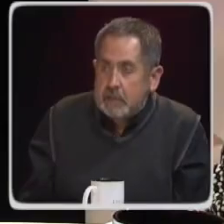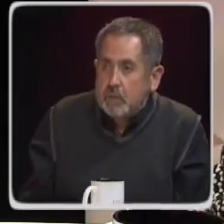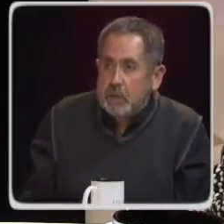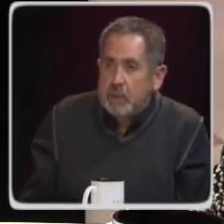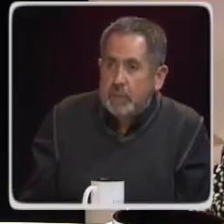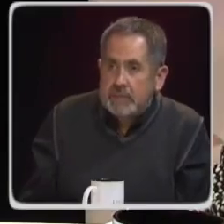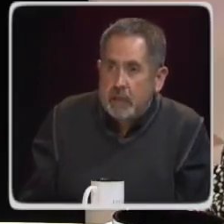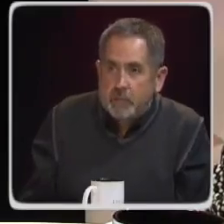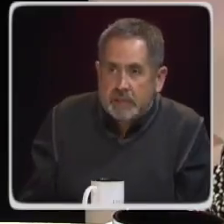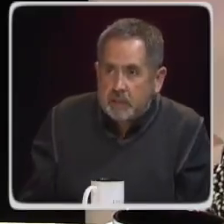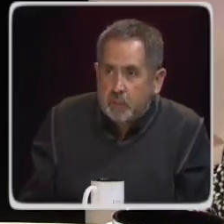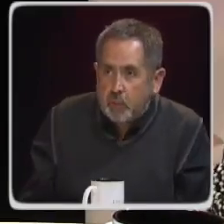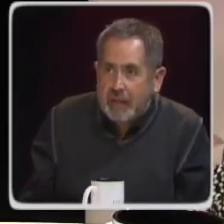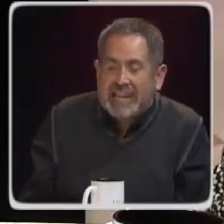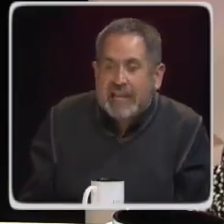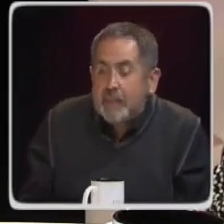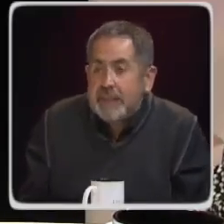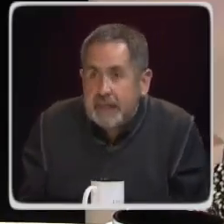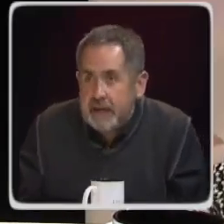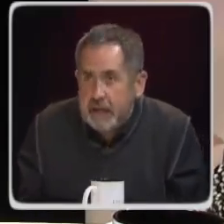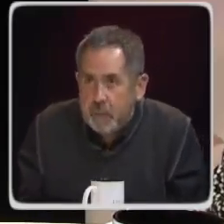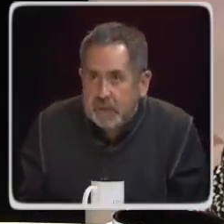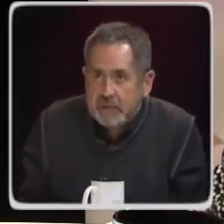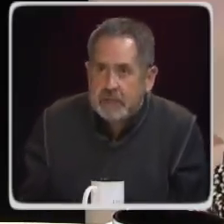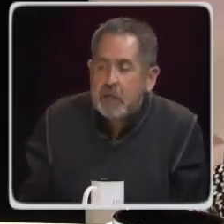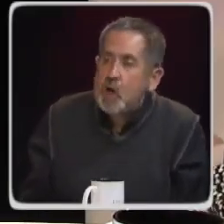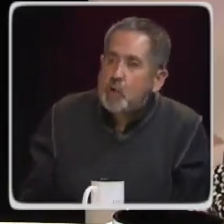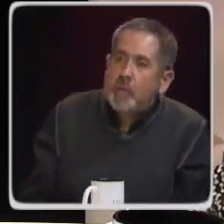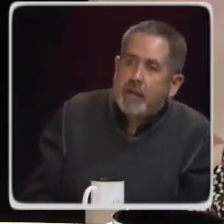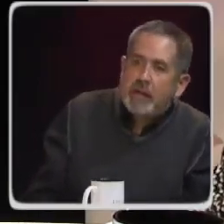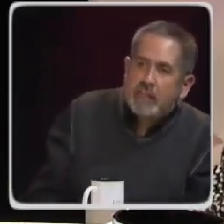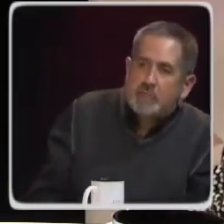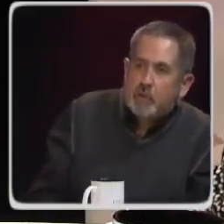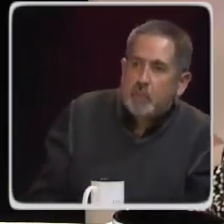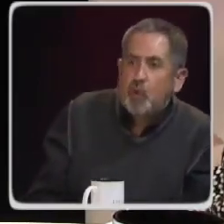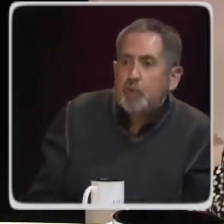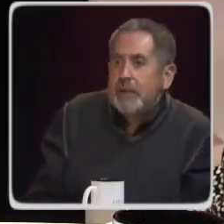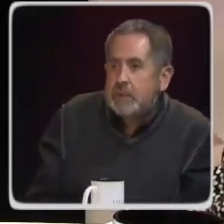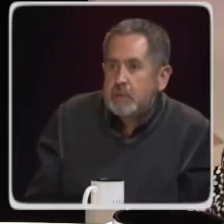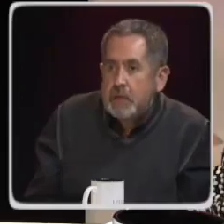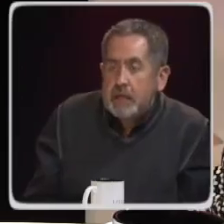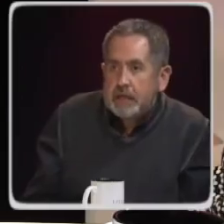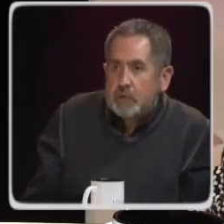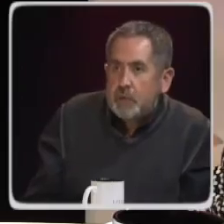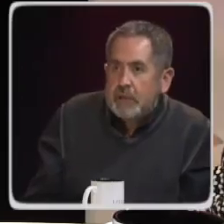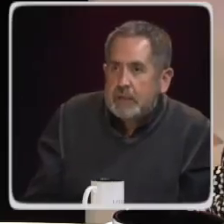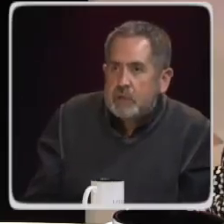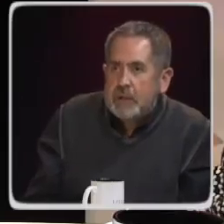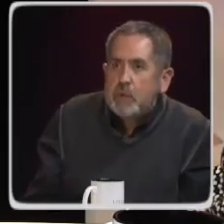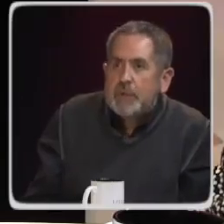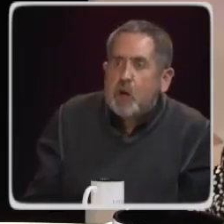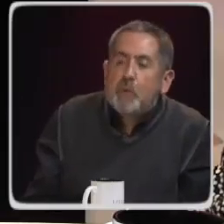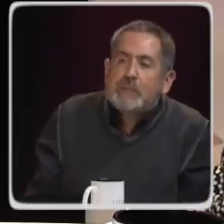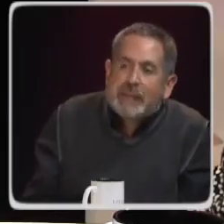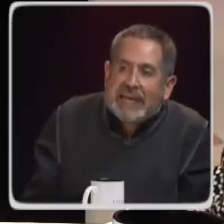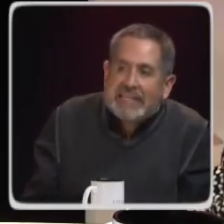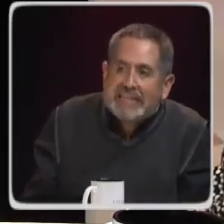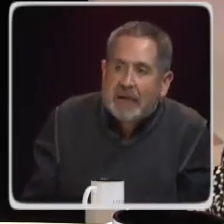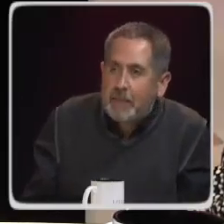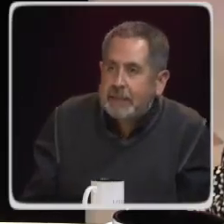no. O piensan que es otro idioma como el inglés. No. La primera lengua, nuestra lengua, es la lengua de señas mexicana y nuestra segunda lengua